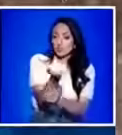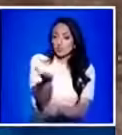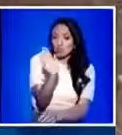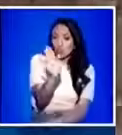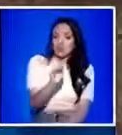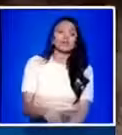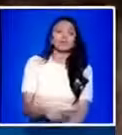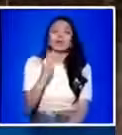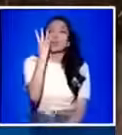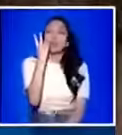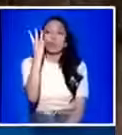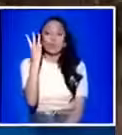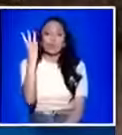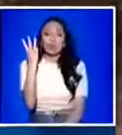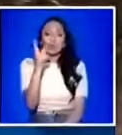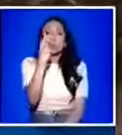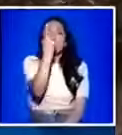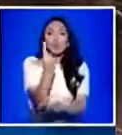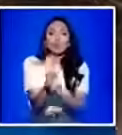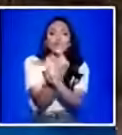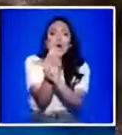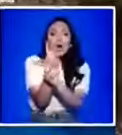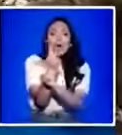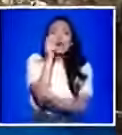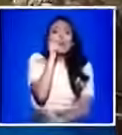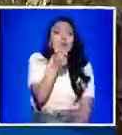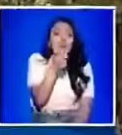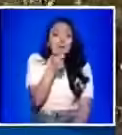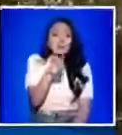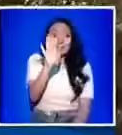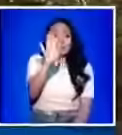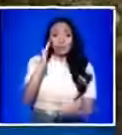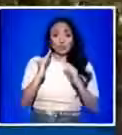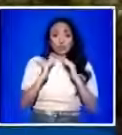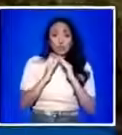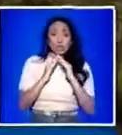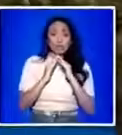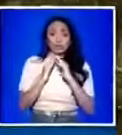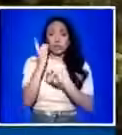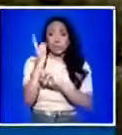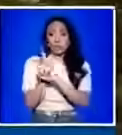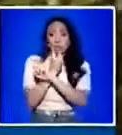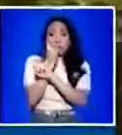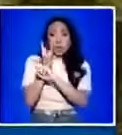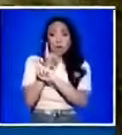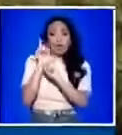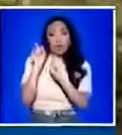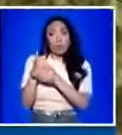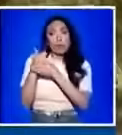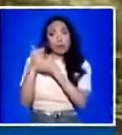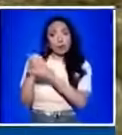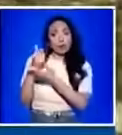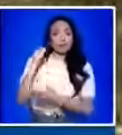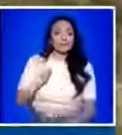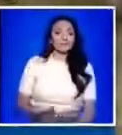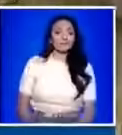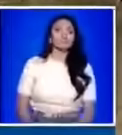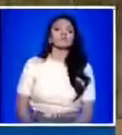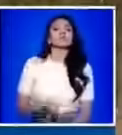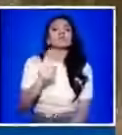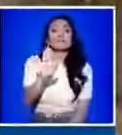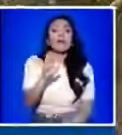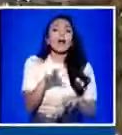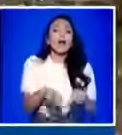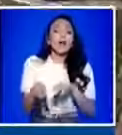web. Ustedes pueden dedicarle una hora de su tiempo el día de mañana desde sus casas y aportar este banco de horas por el planeta. Tenemos actividades,